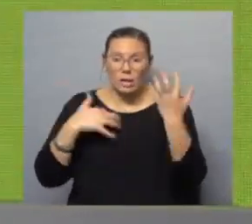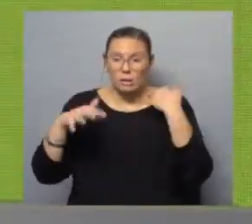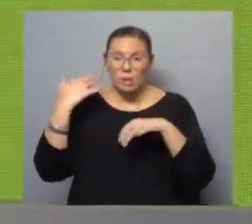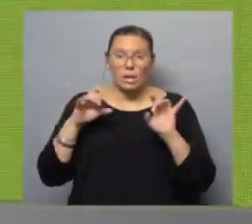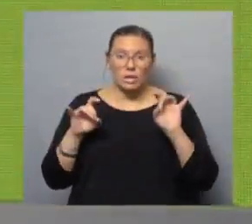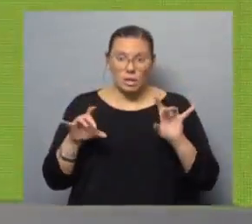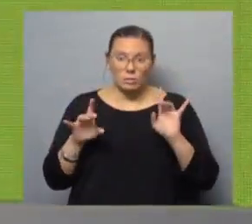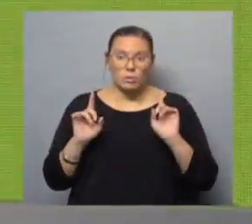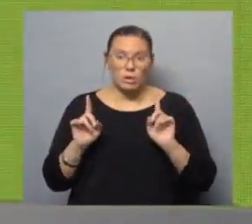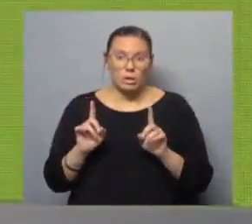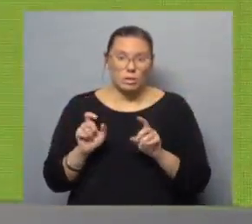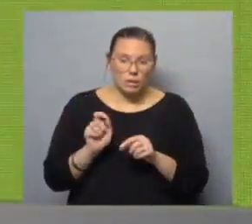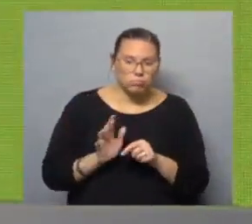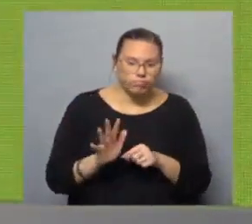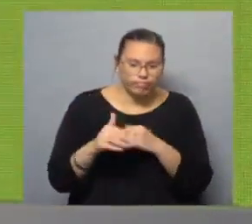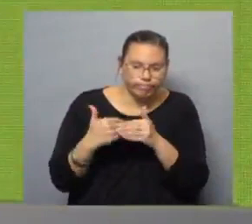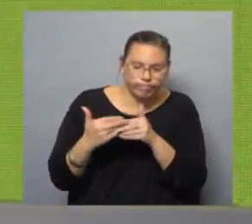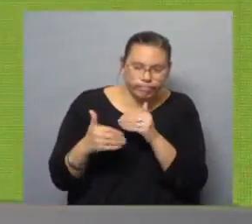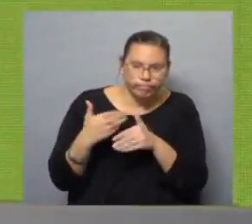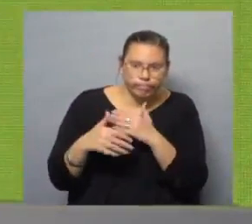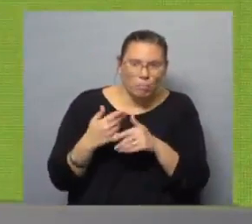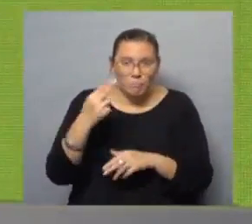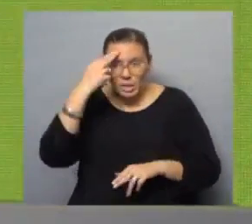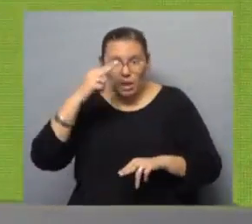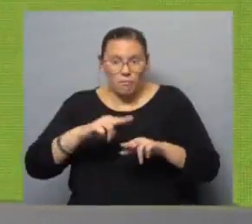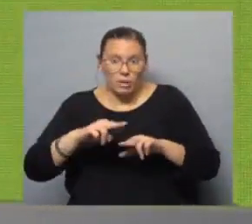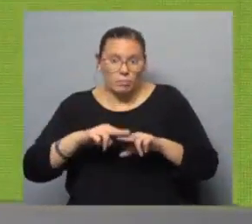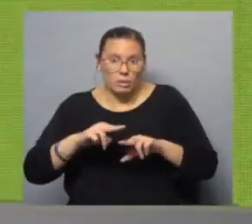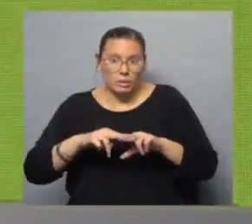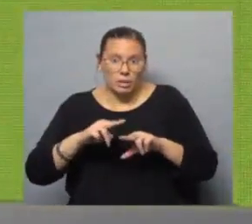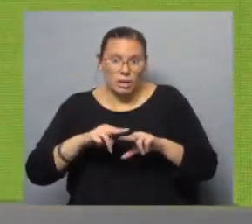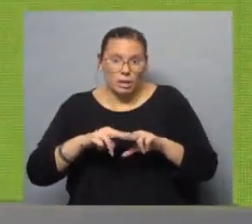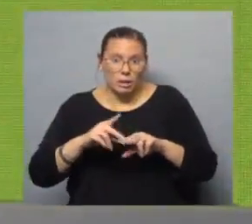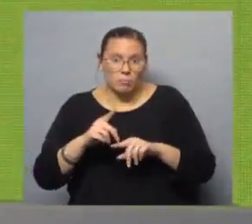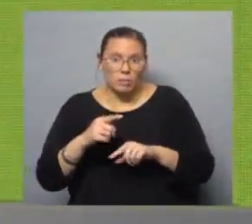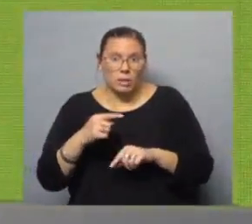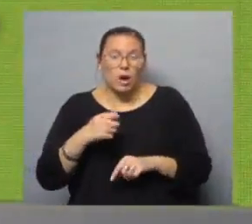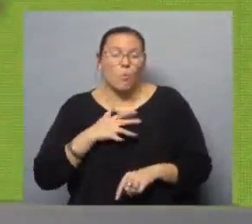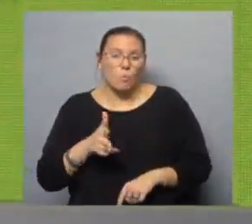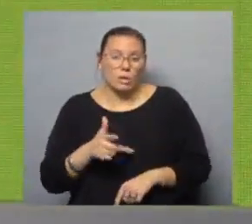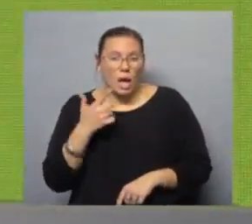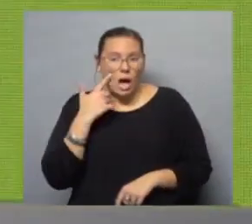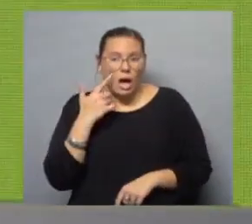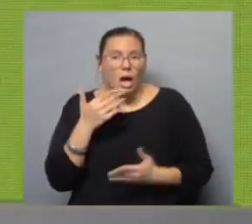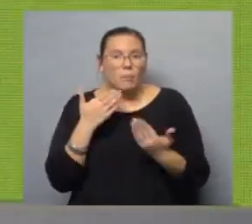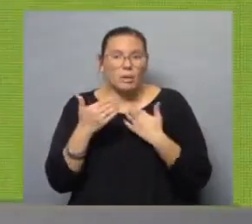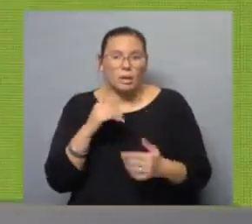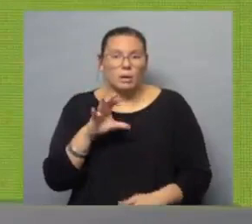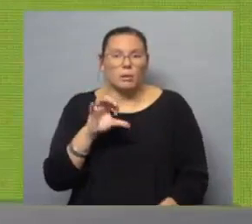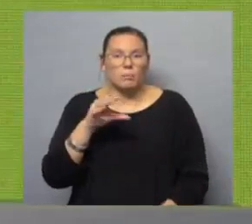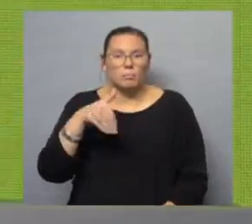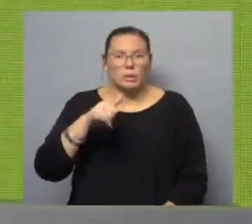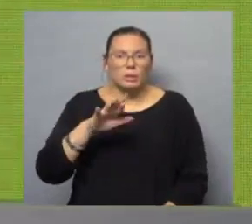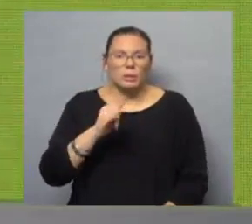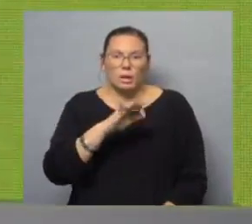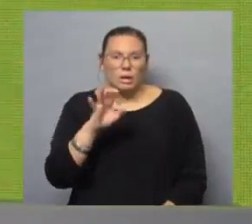silvestres como reservorio de enfermedad del patógeno para enfermedades humanas. Vamos a hablar con Santiago Mirazo